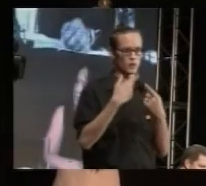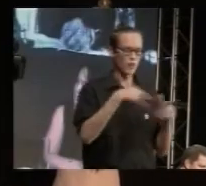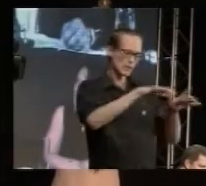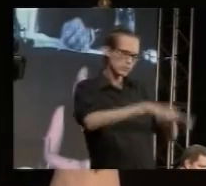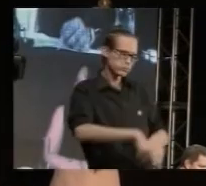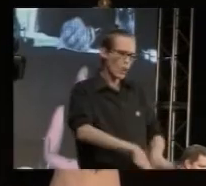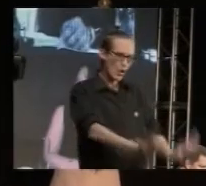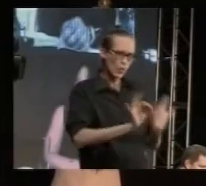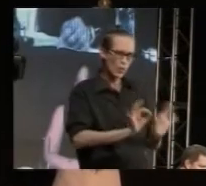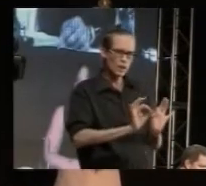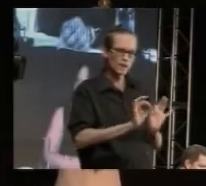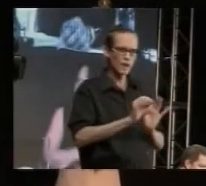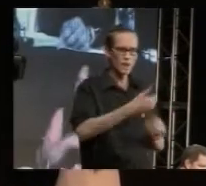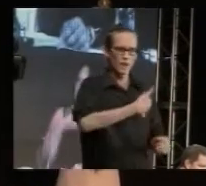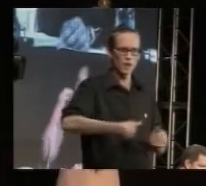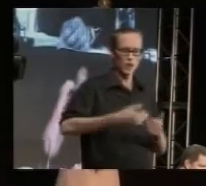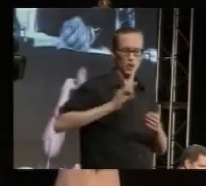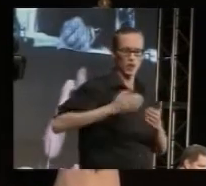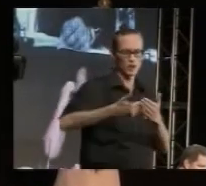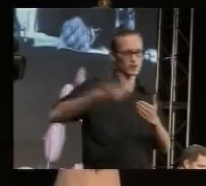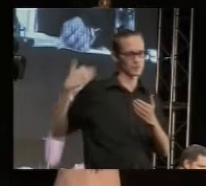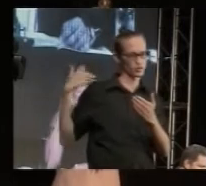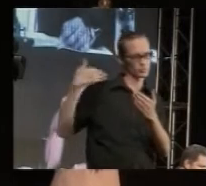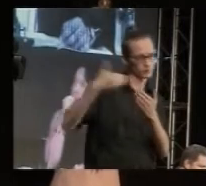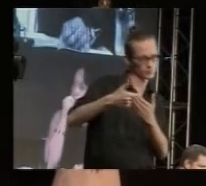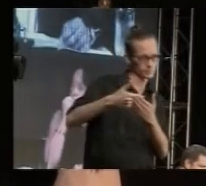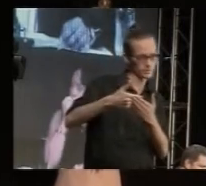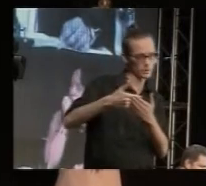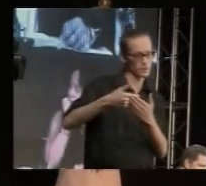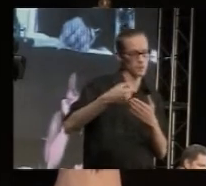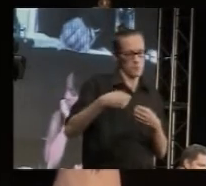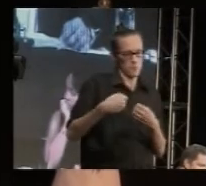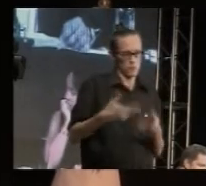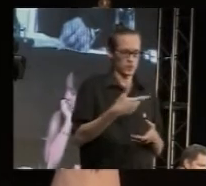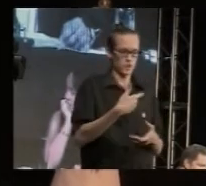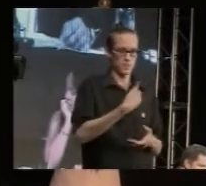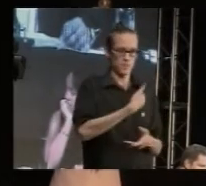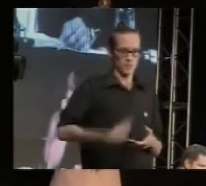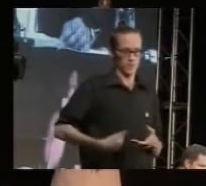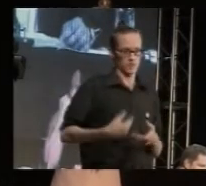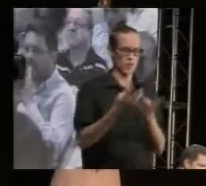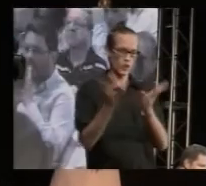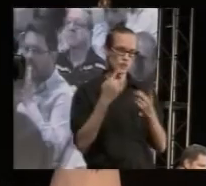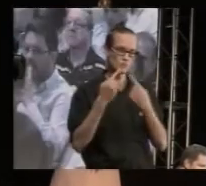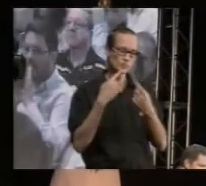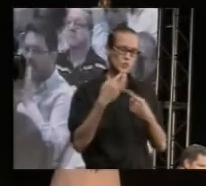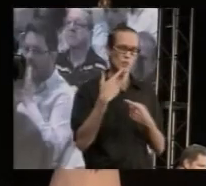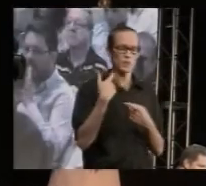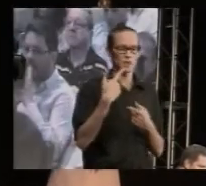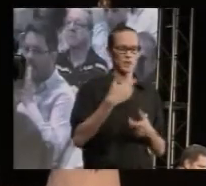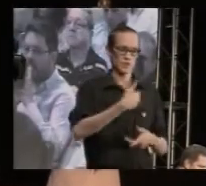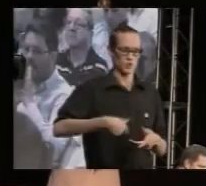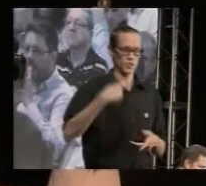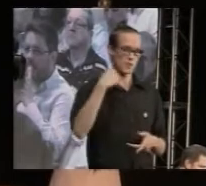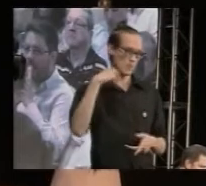detallada de la Administración durante el año anterior. Por ello, la Presidenta del Honorable Consejo Deliberante de la Municipalidad de Paraná